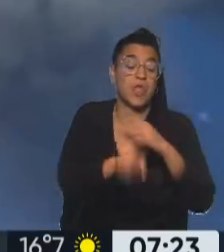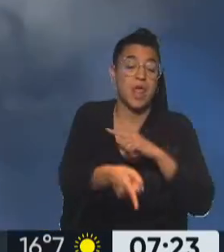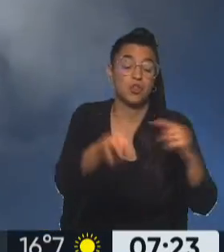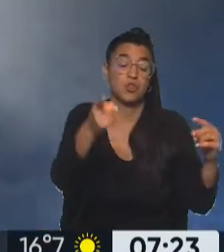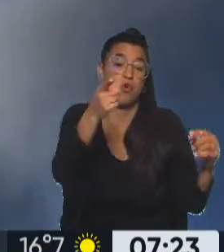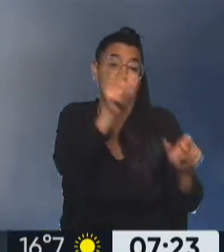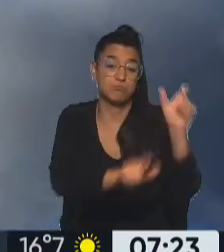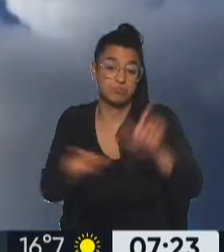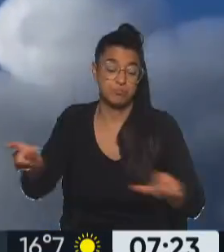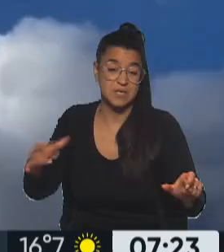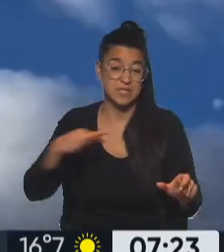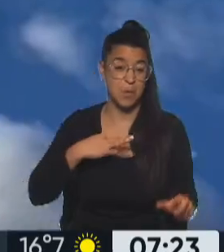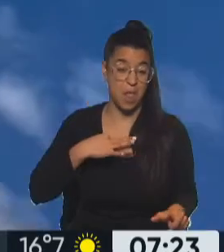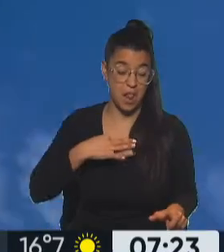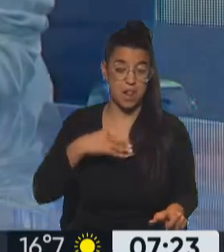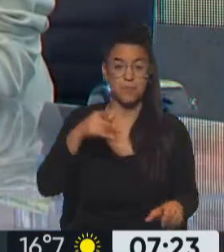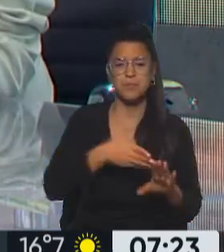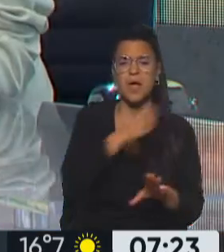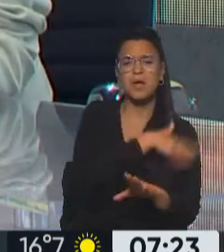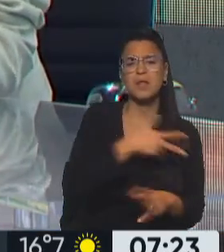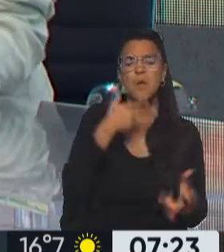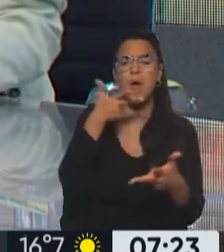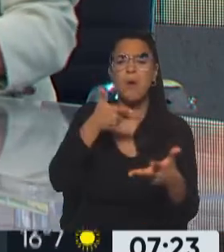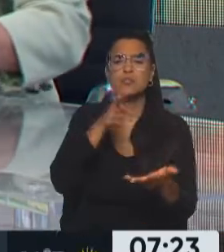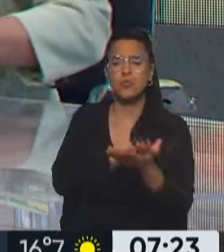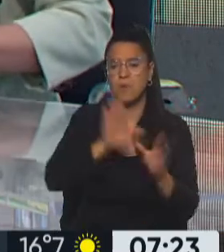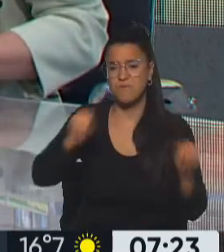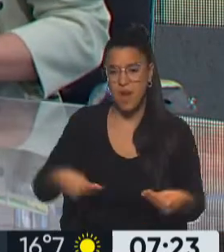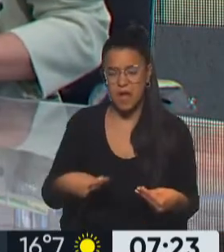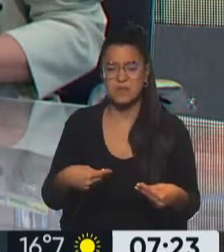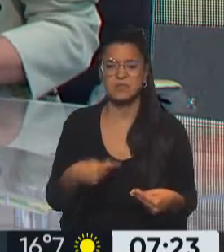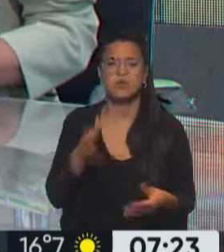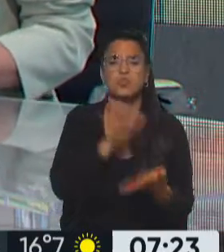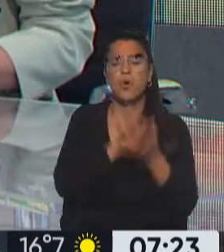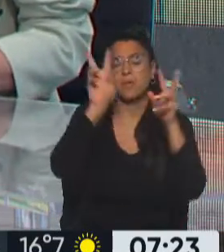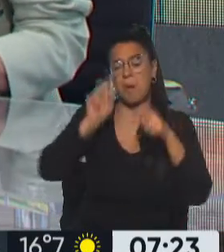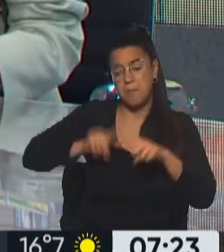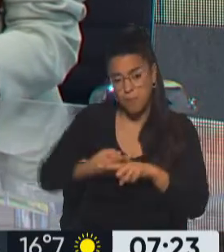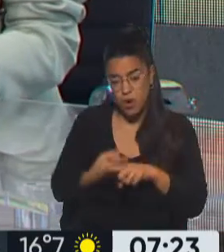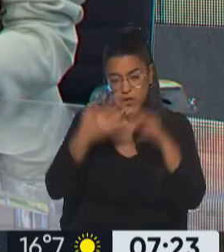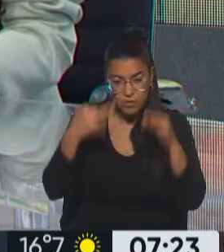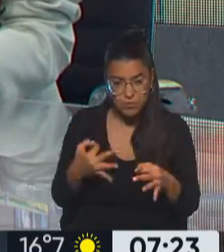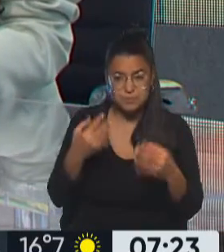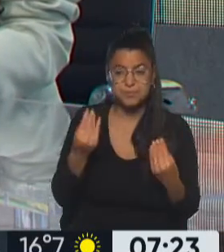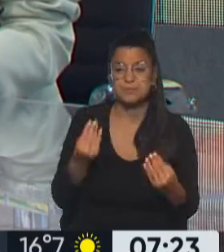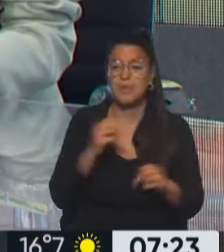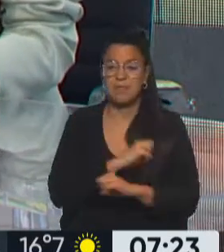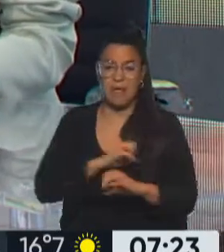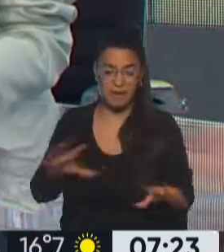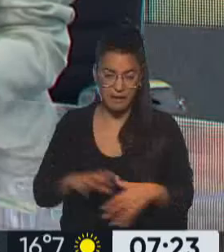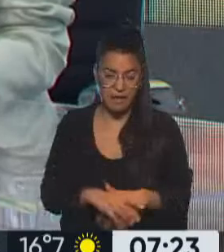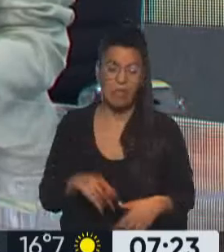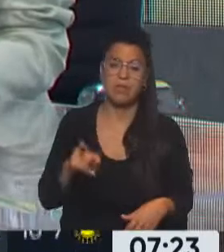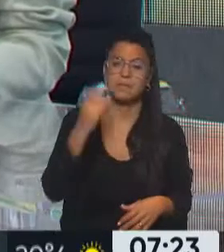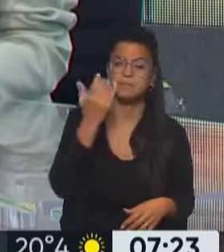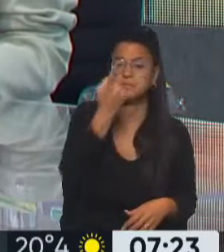Indudablemente. Darío, consultarte, hablabas recién de fracaso y a nivel político, claramente en el marco de lo que implica la tragedia, con